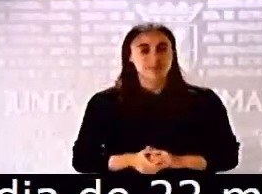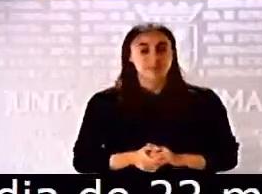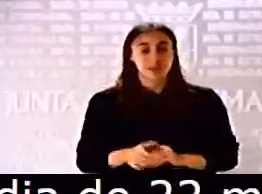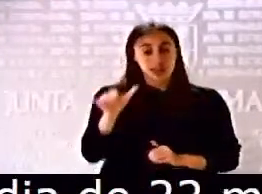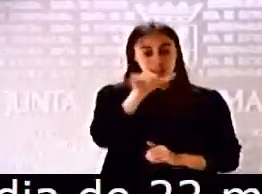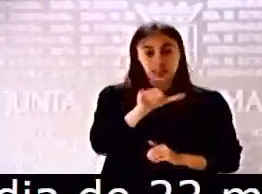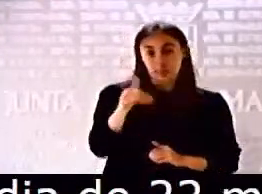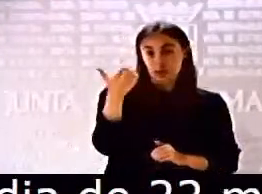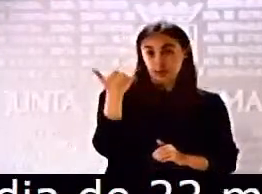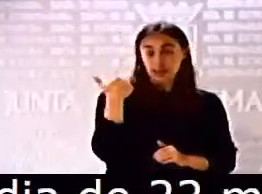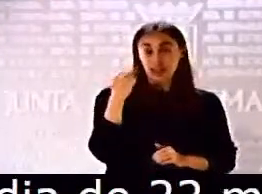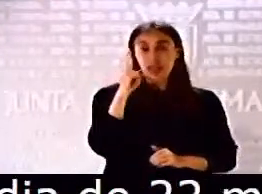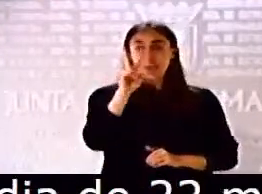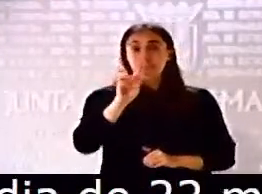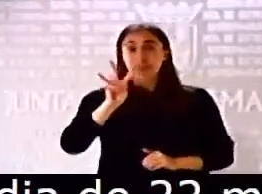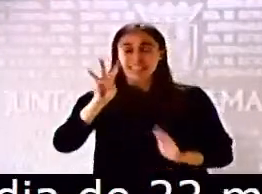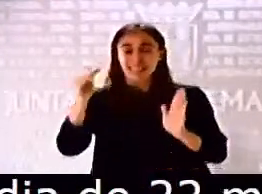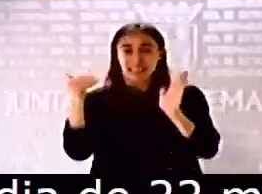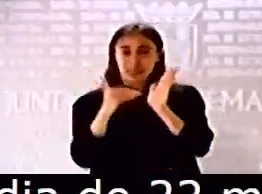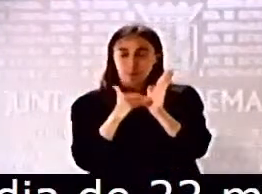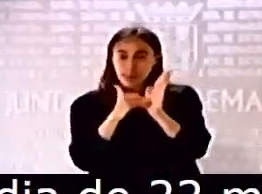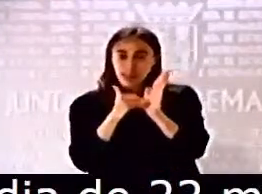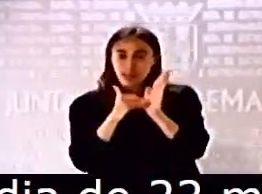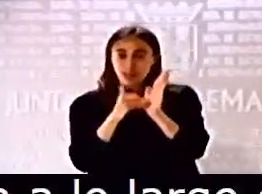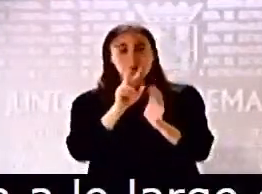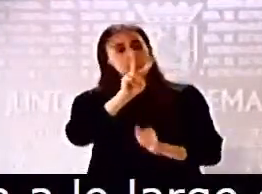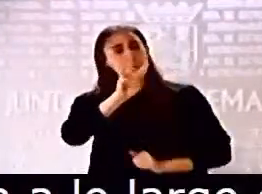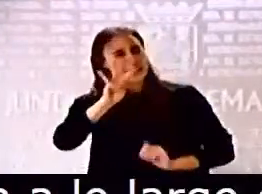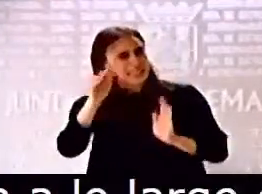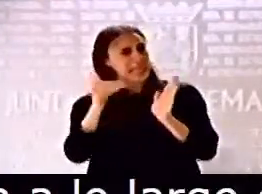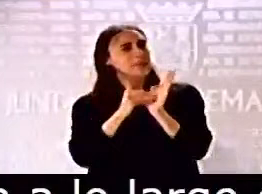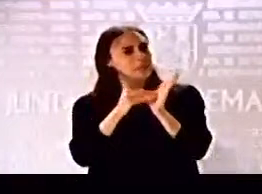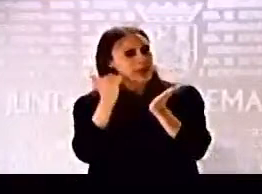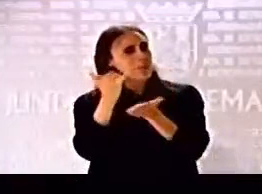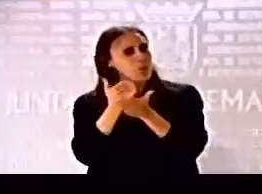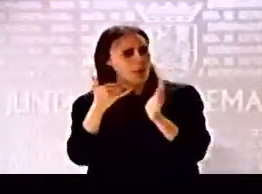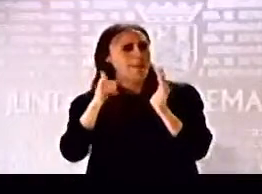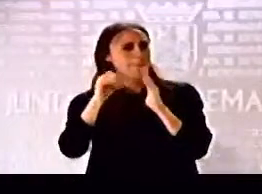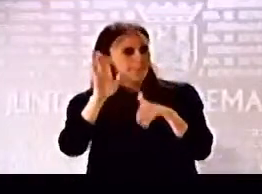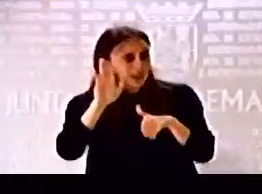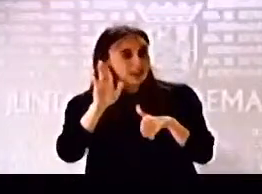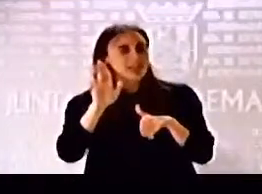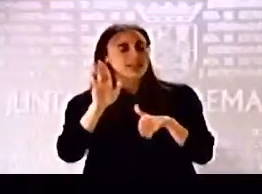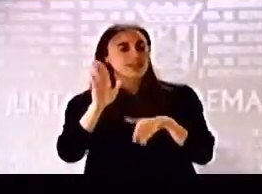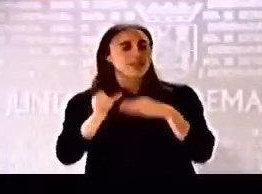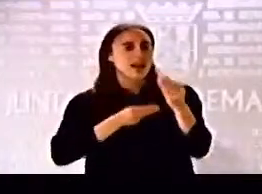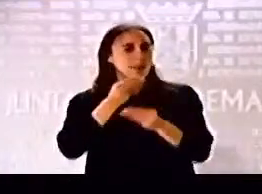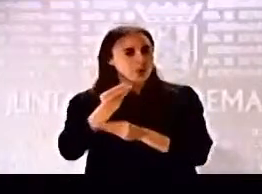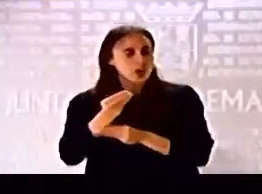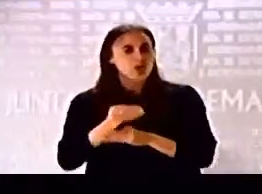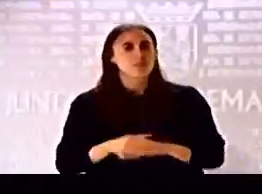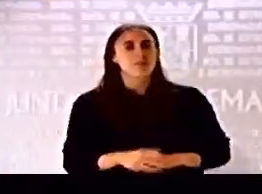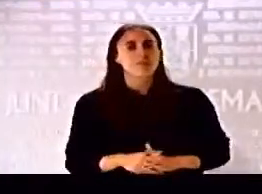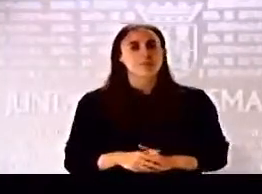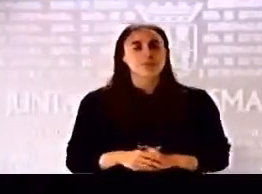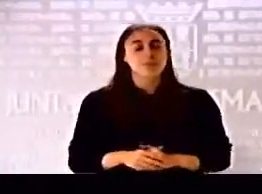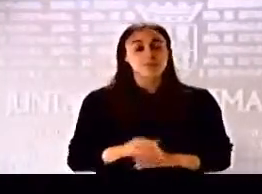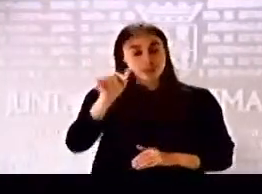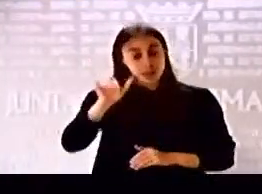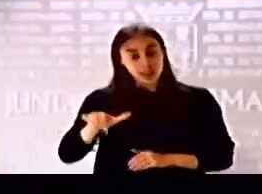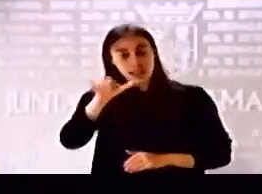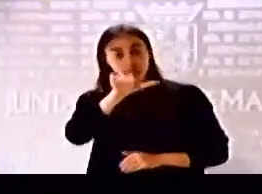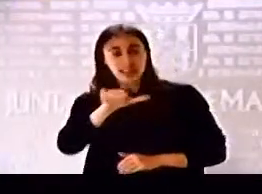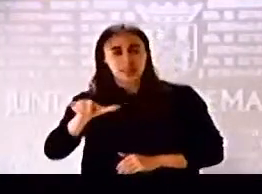semana pasada han sido más de 23.000 pruebas las que hemos hecho. Esta